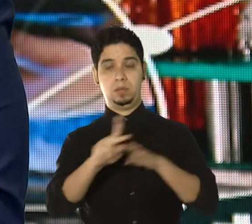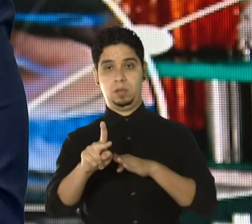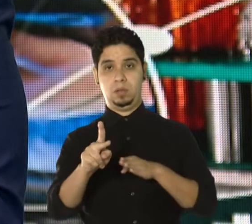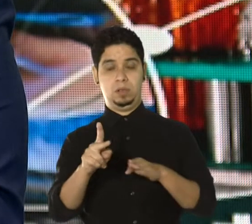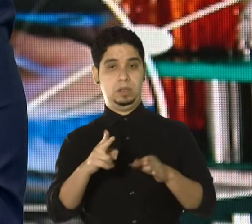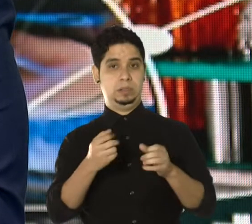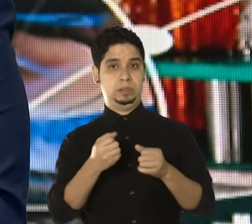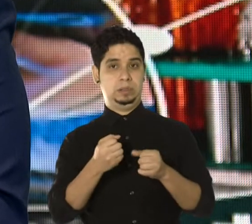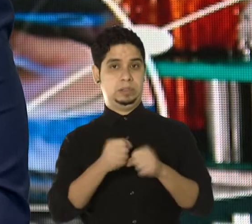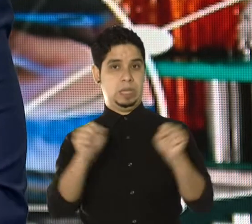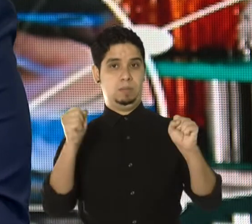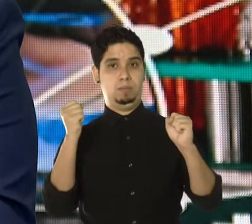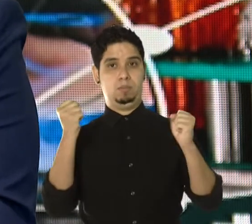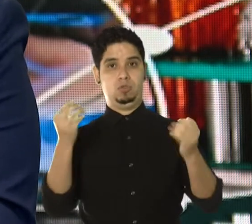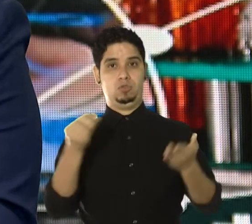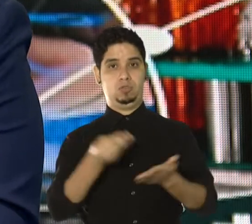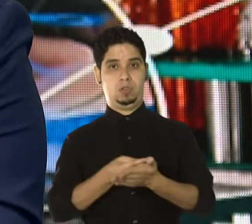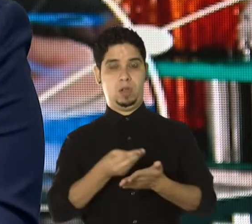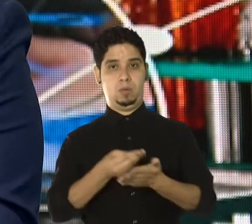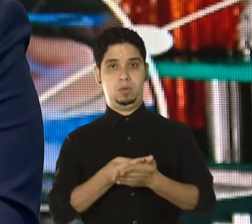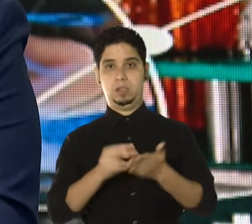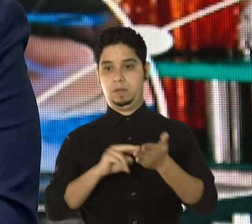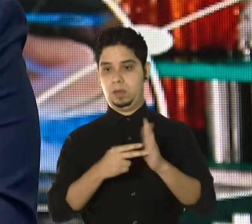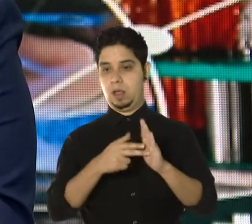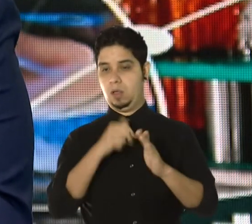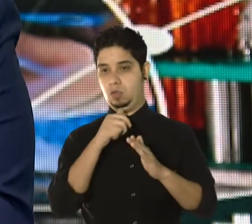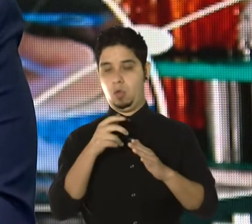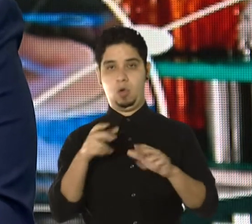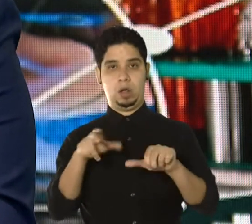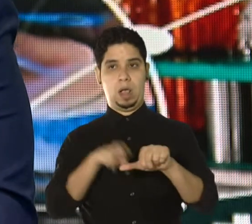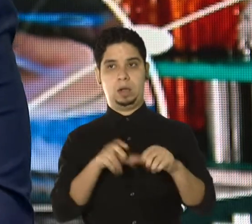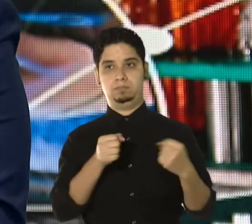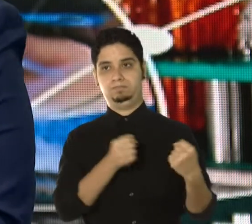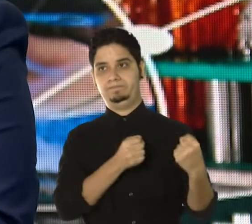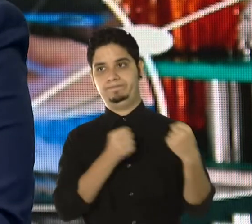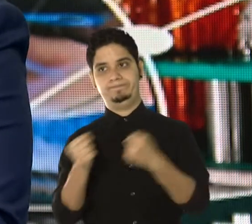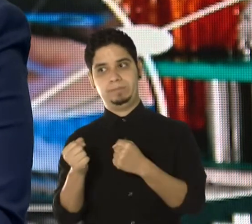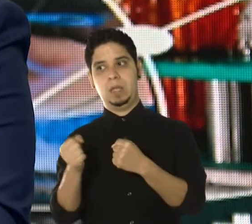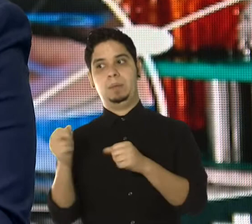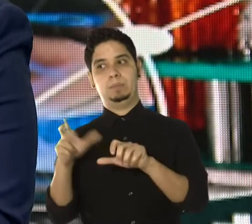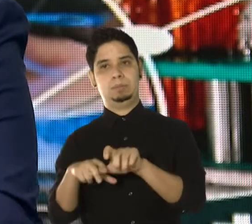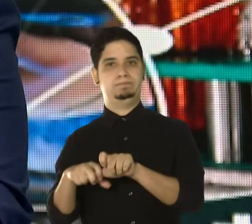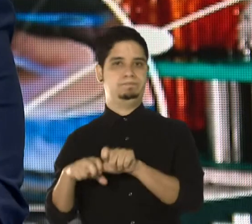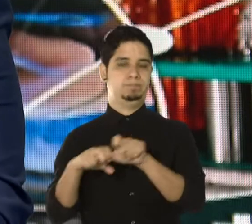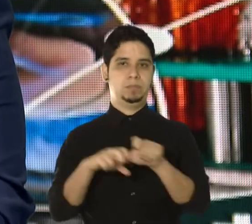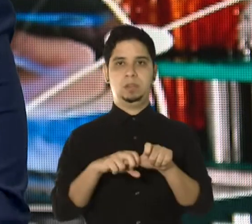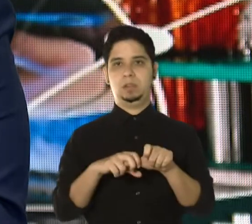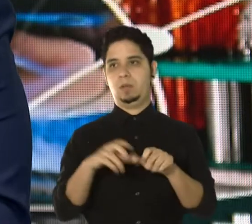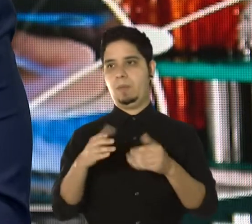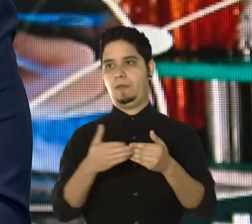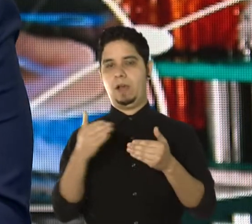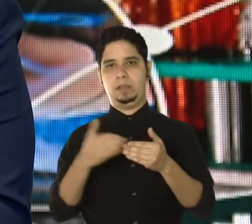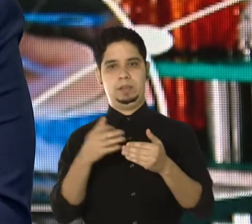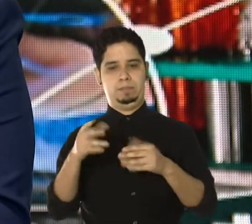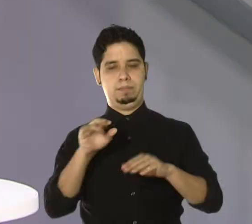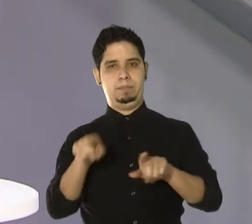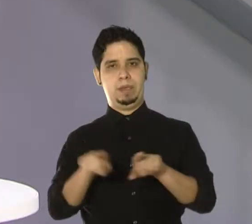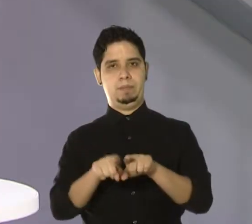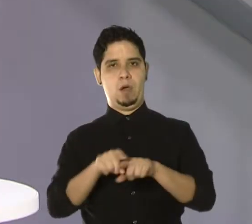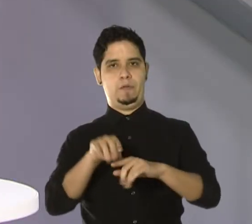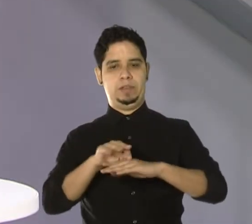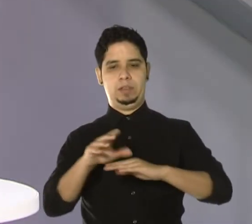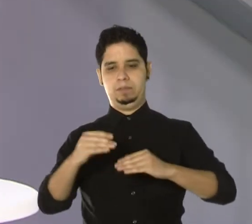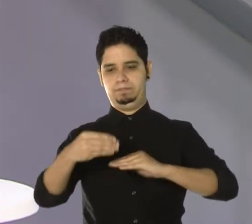mucho tiempo el tema de no tener que montarse en el carro para ir a cada reunión por el día, sino que lo puedes tener desde el escritorio, ¿verdad? Ahora, yo estoy pensando